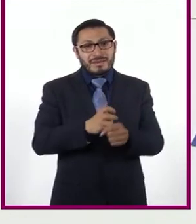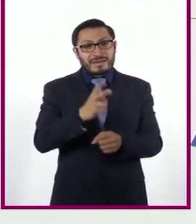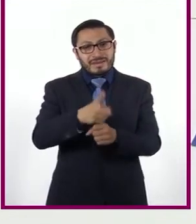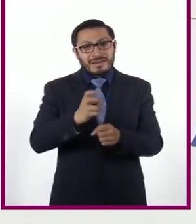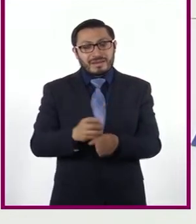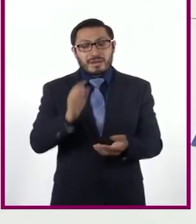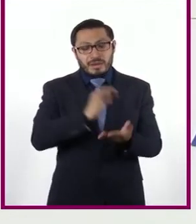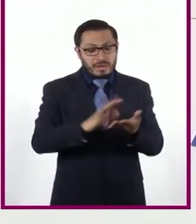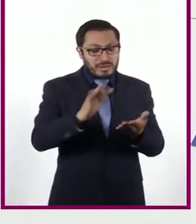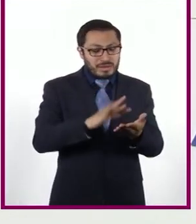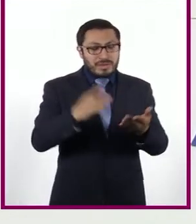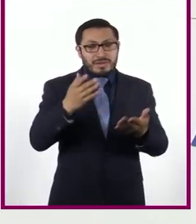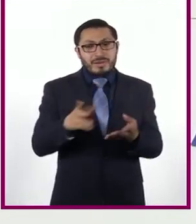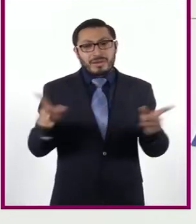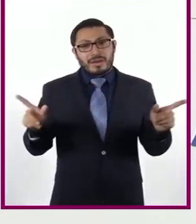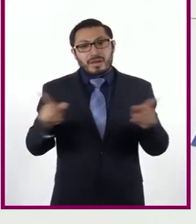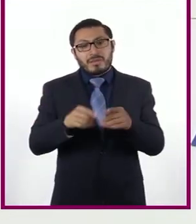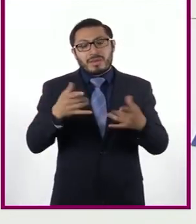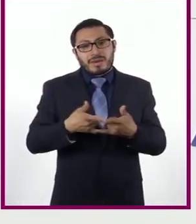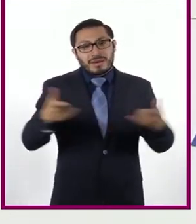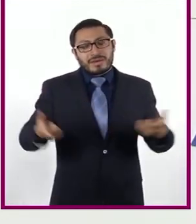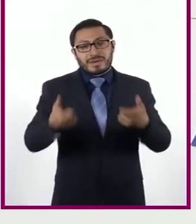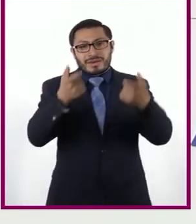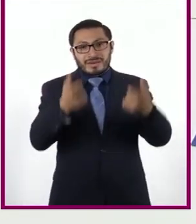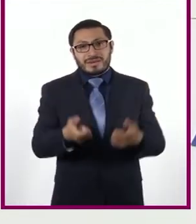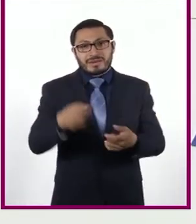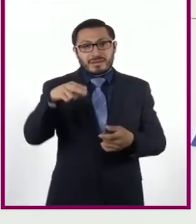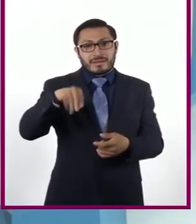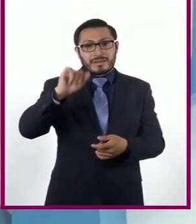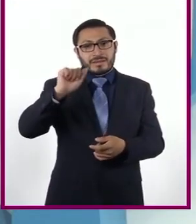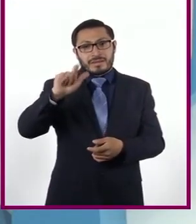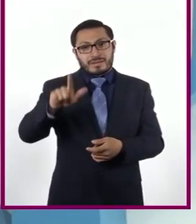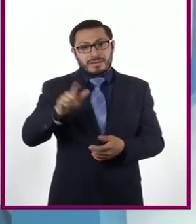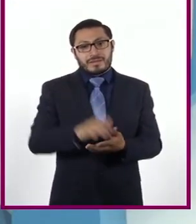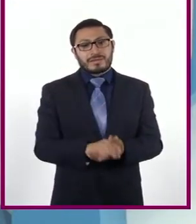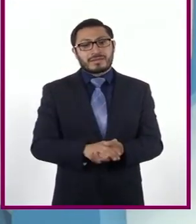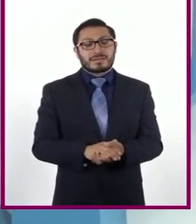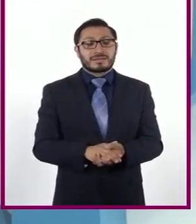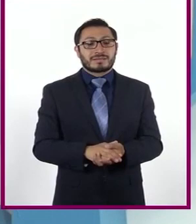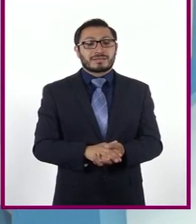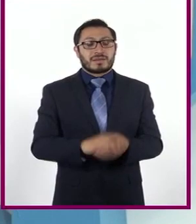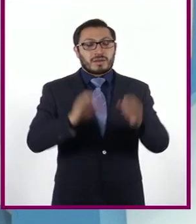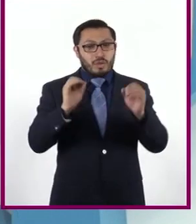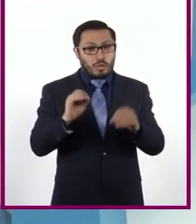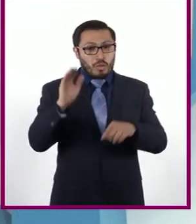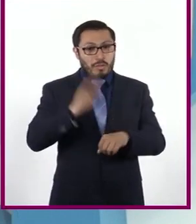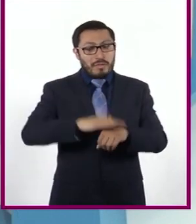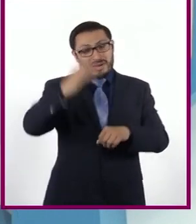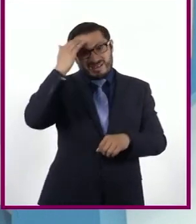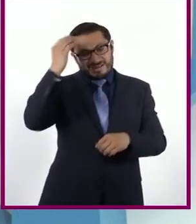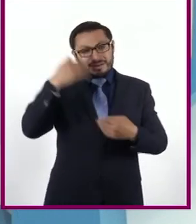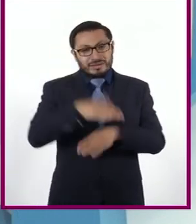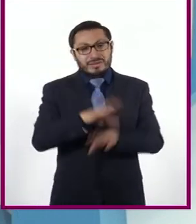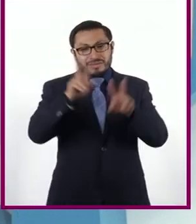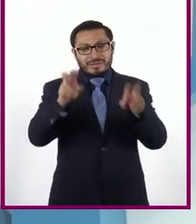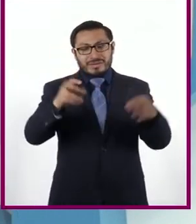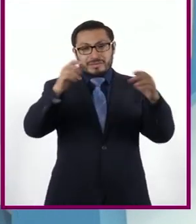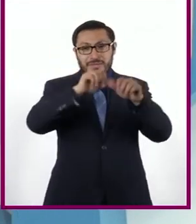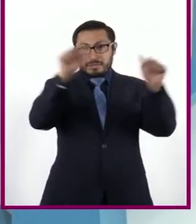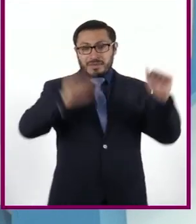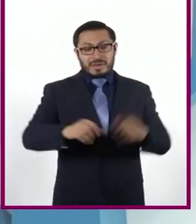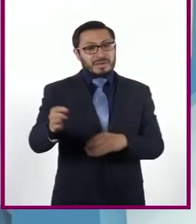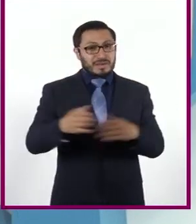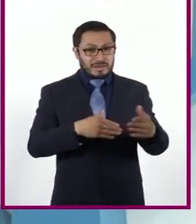a leer Breve Historia de la Economía de Neal Kistainy, o si quieren saber más sobre el arte en este